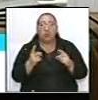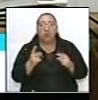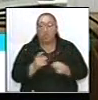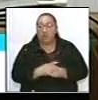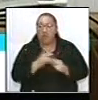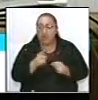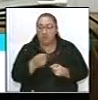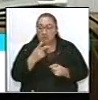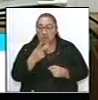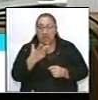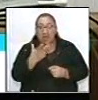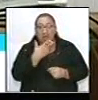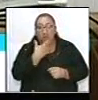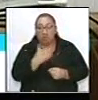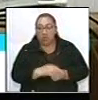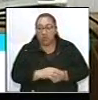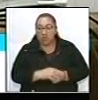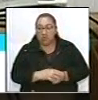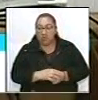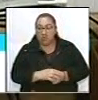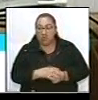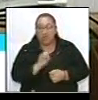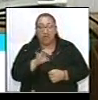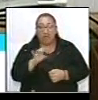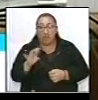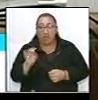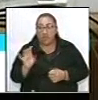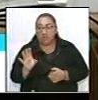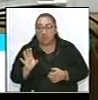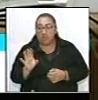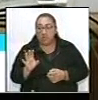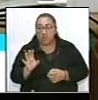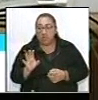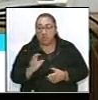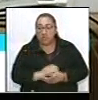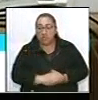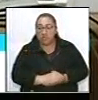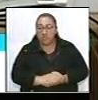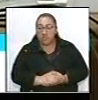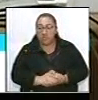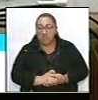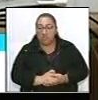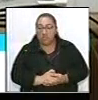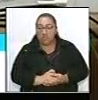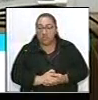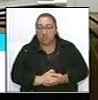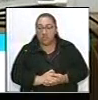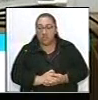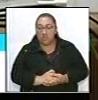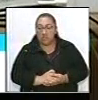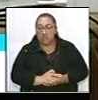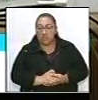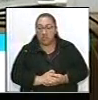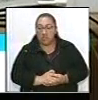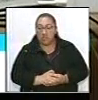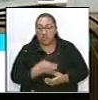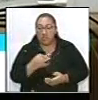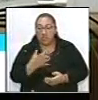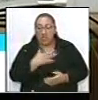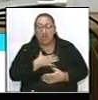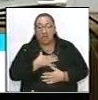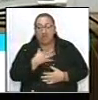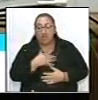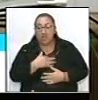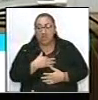ahí veo tres colores diferentes de presentación. Cuando el tradicional siempre ha sido la camisa celeste